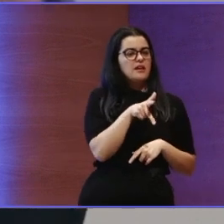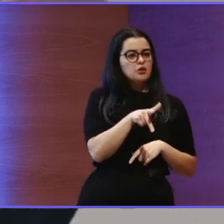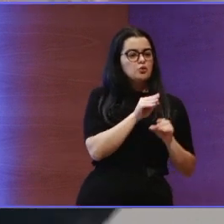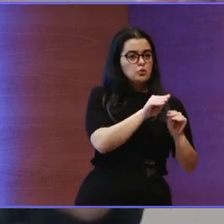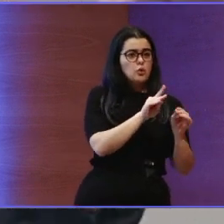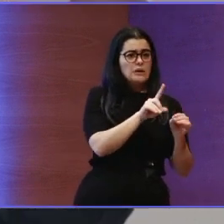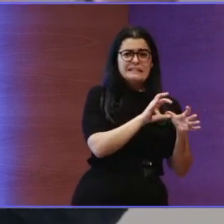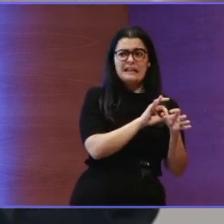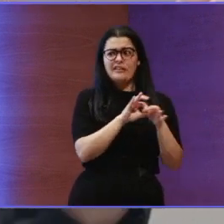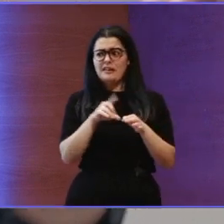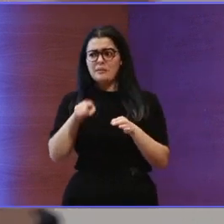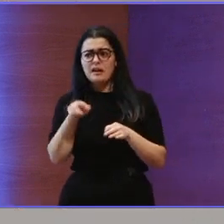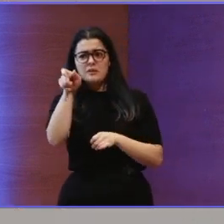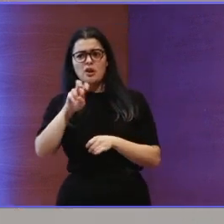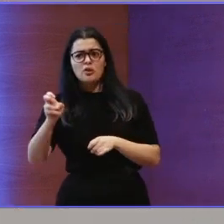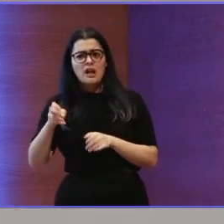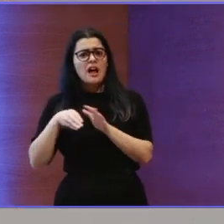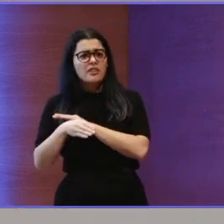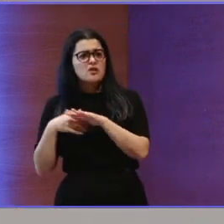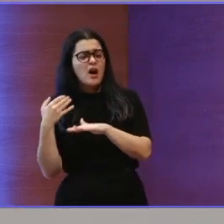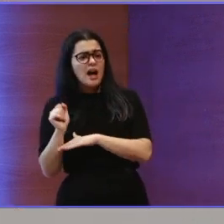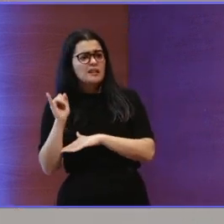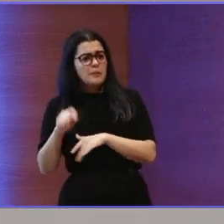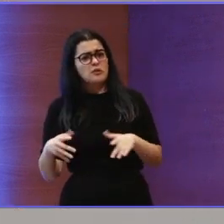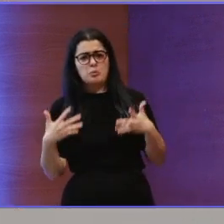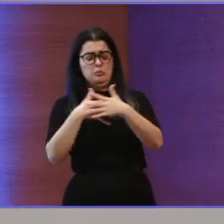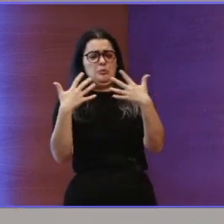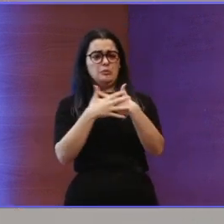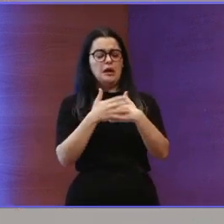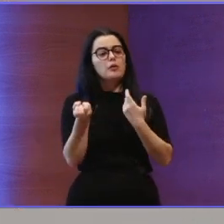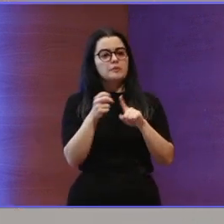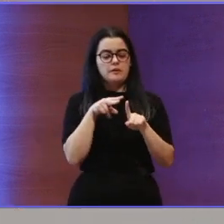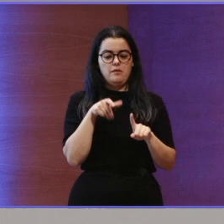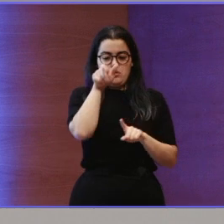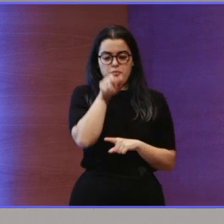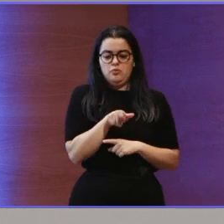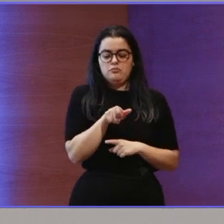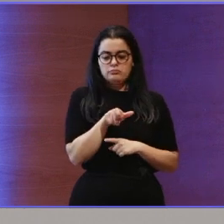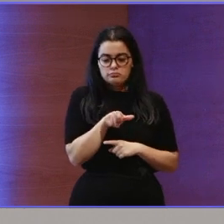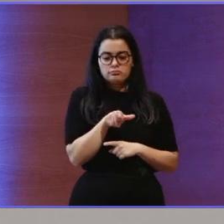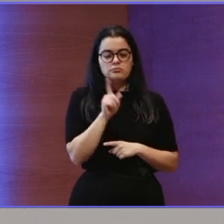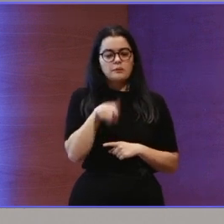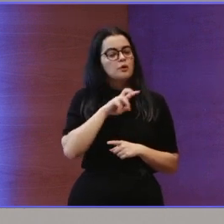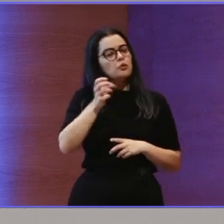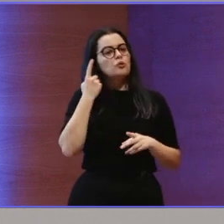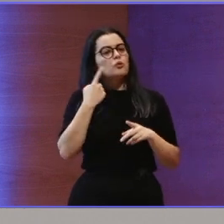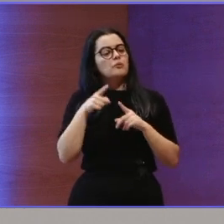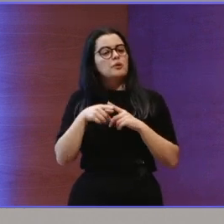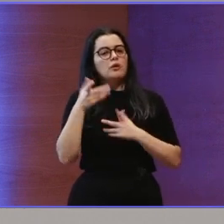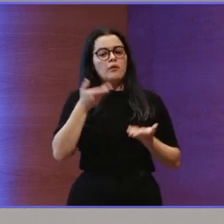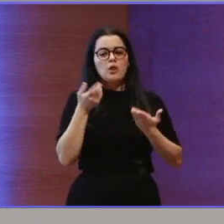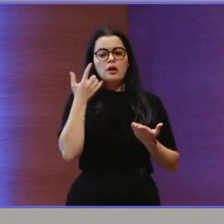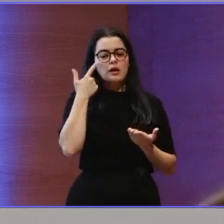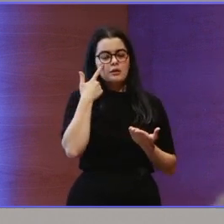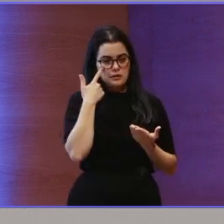cortocircuitado por el acceso a otro no Y desde la perspectiva de la persona eh otro de los elementos de evaluación sería Cómo esa